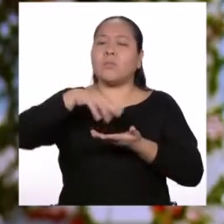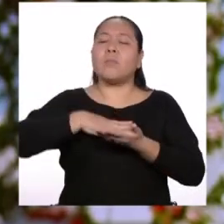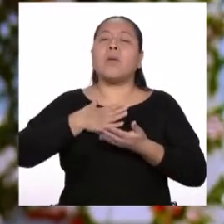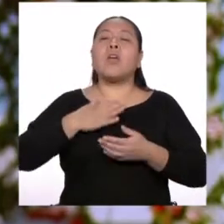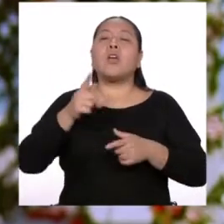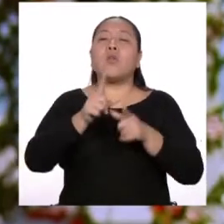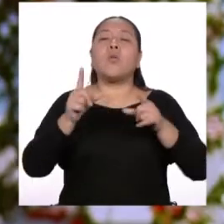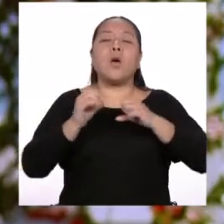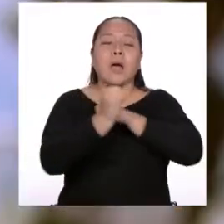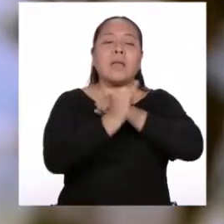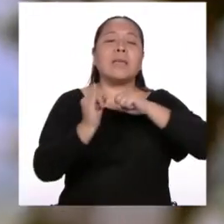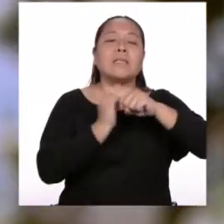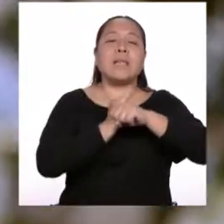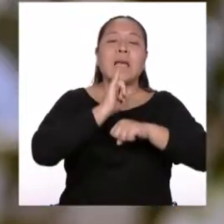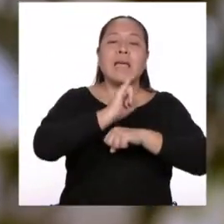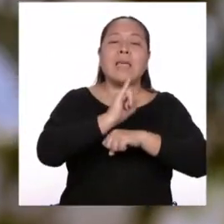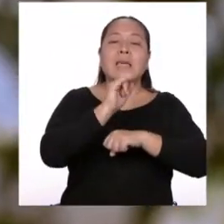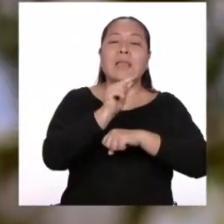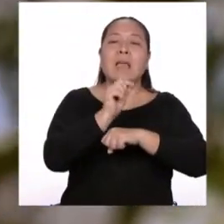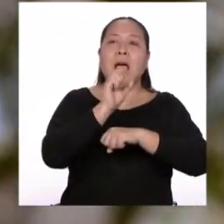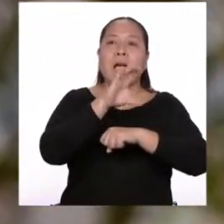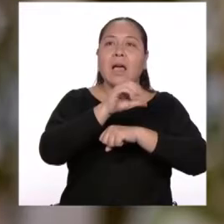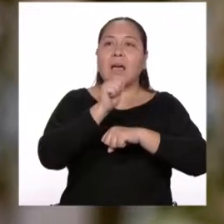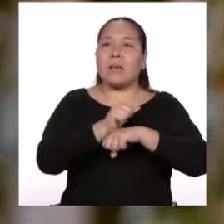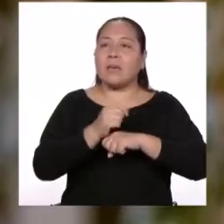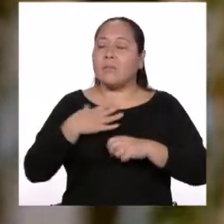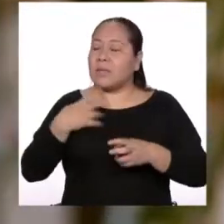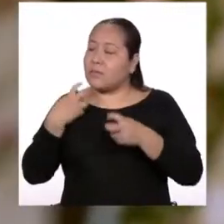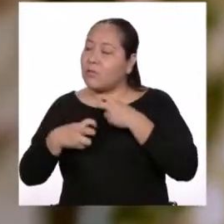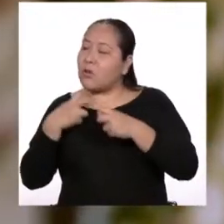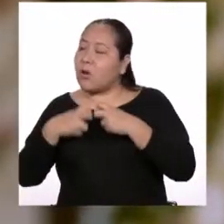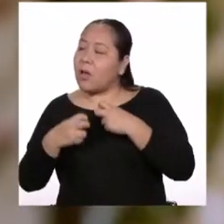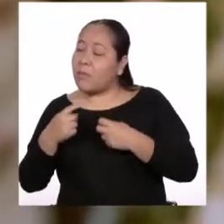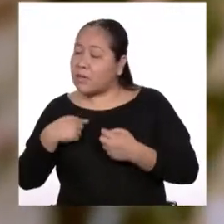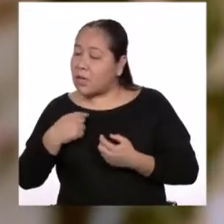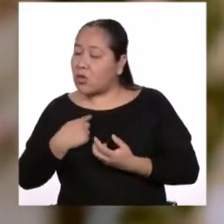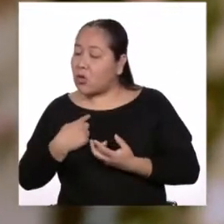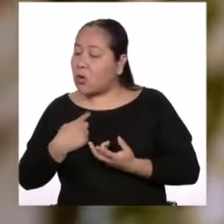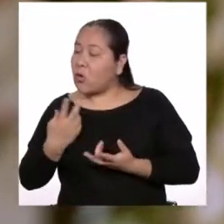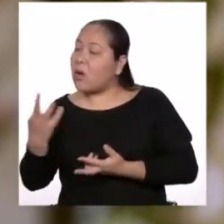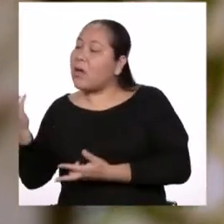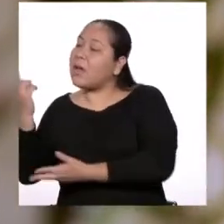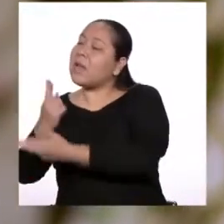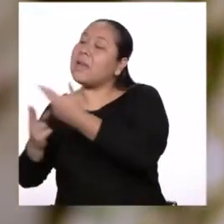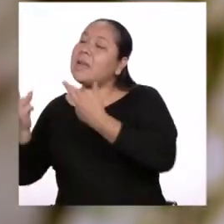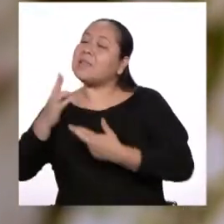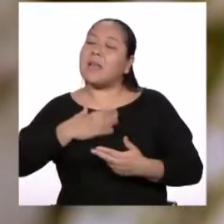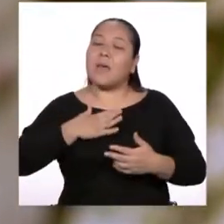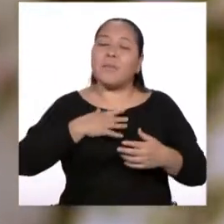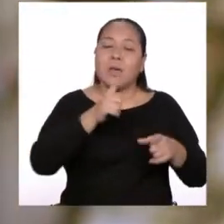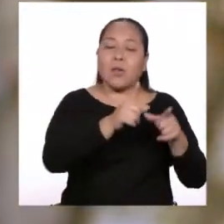al atardecer. Y mis tormentos comenzaron el día en que quise regresar a mi patria después de la